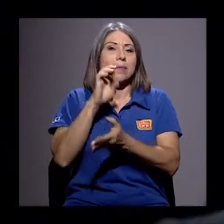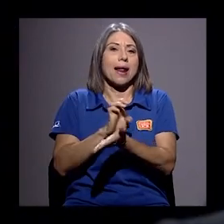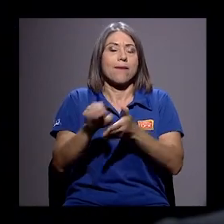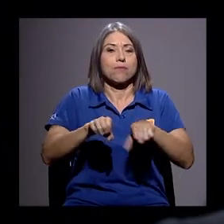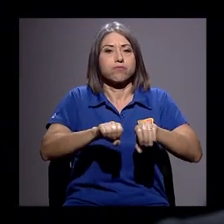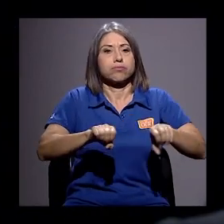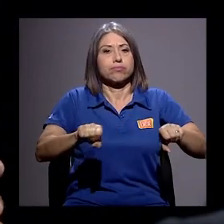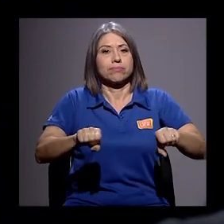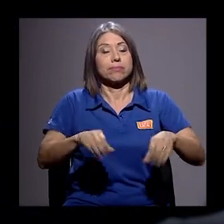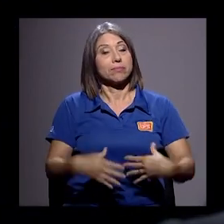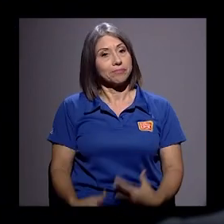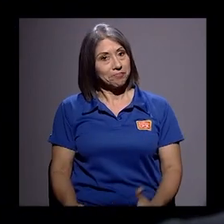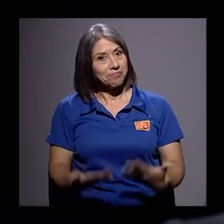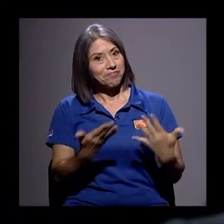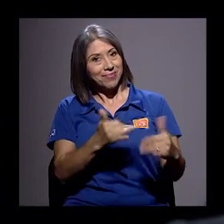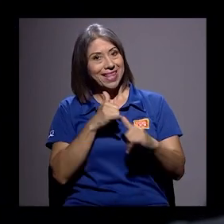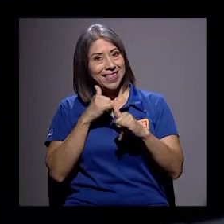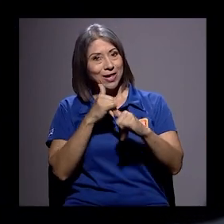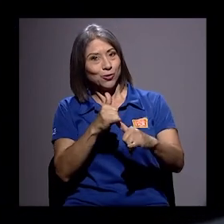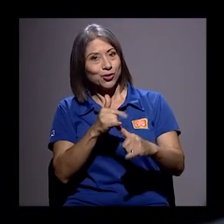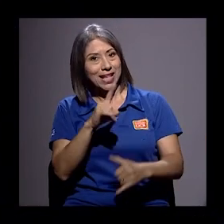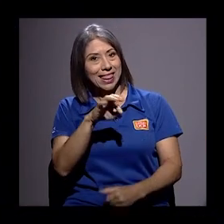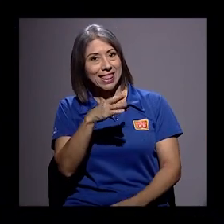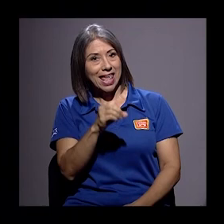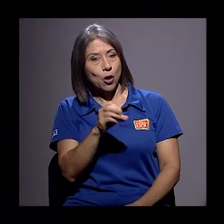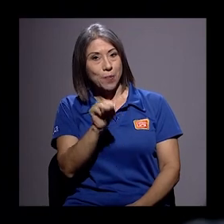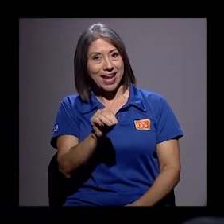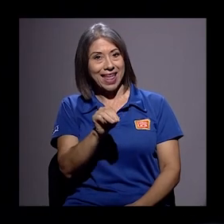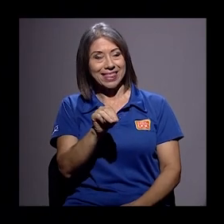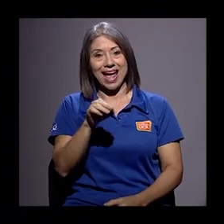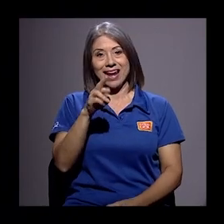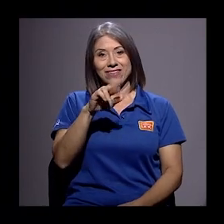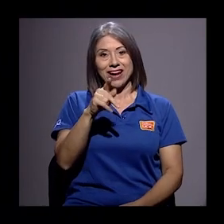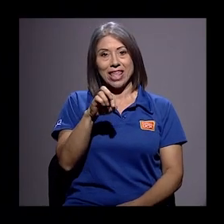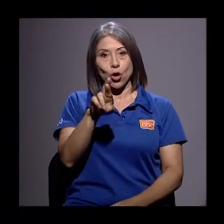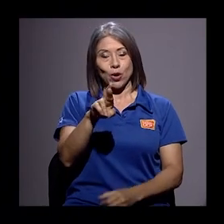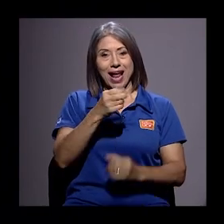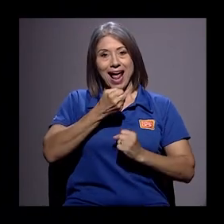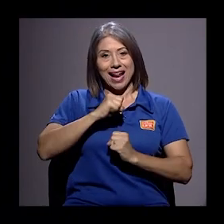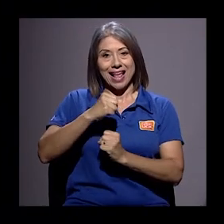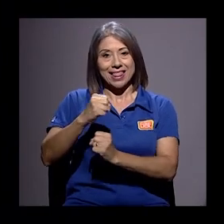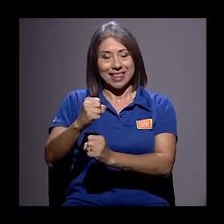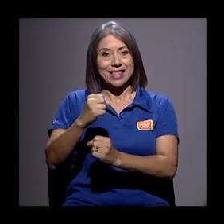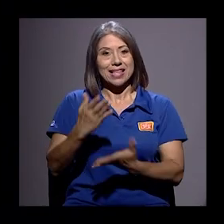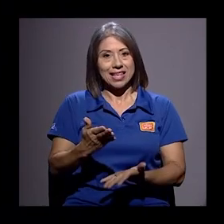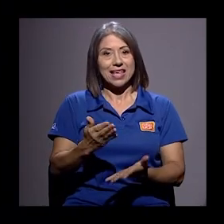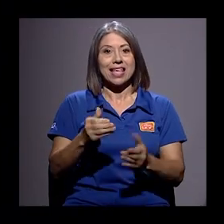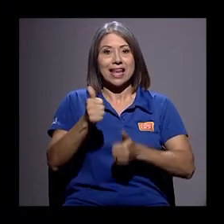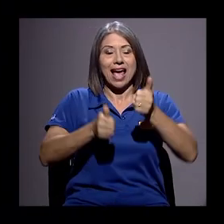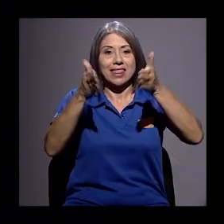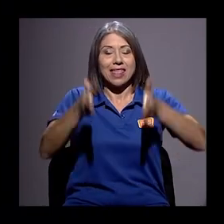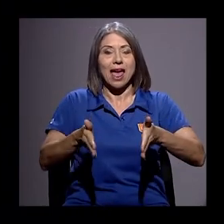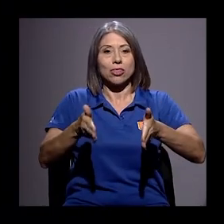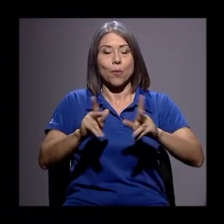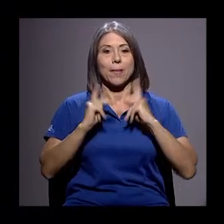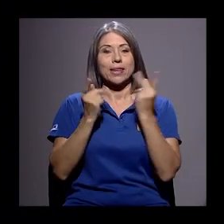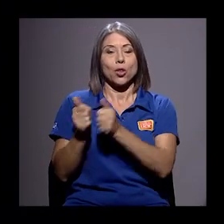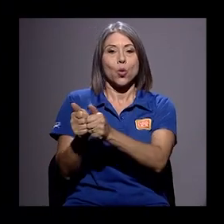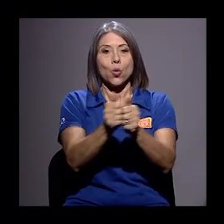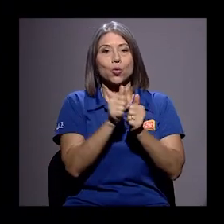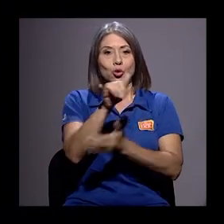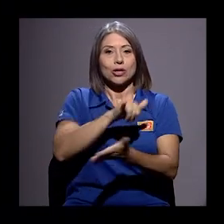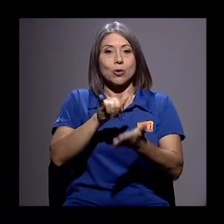me quedo con esa denuncia diego miranda del regidor actual en el que el día de san jose y candidato por junto san jose en el